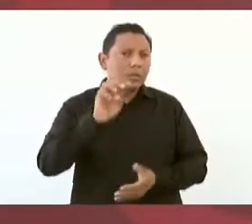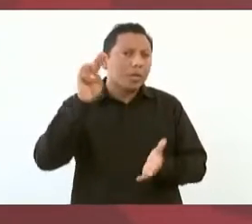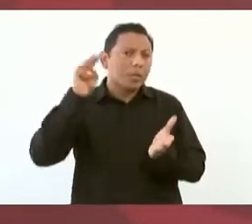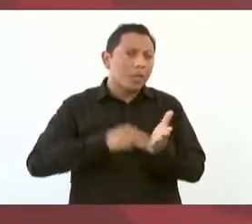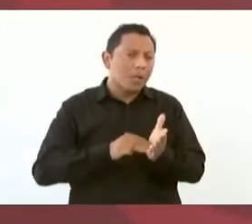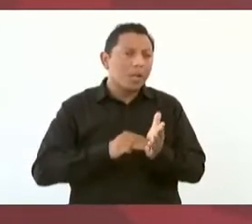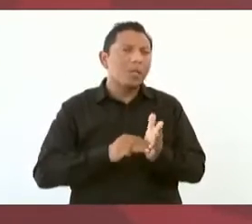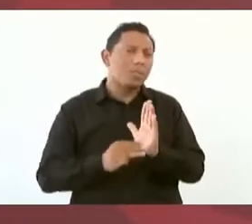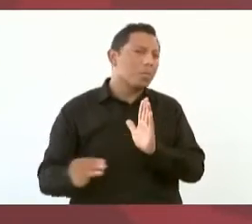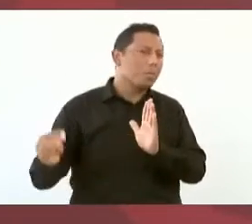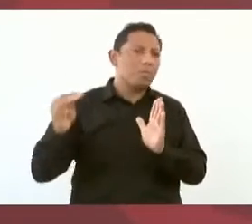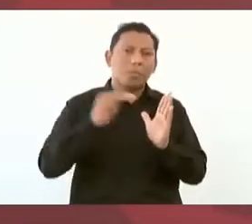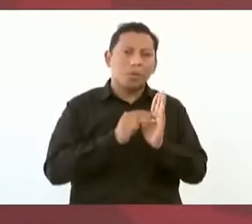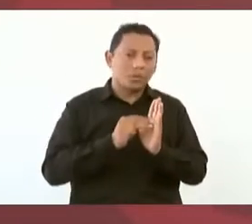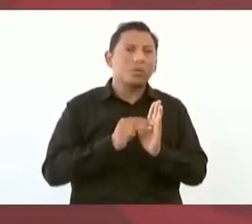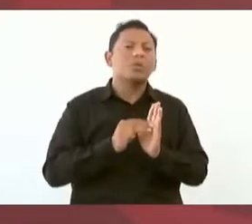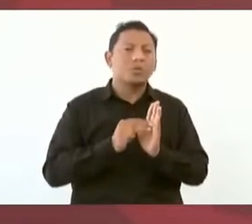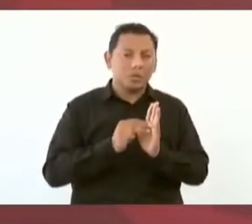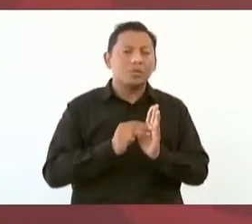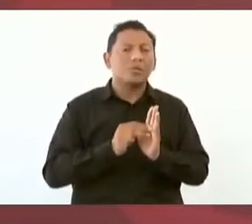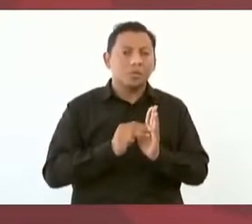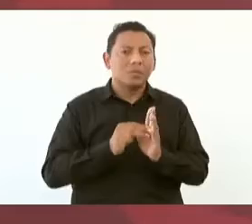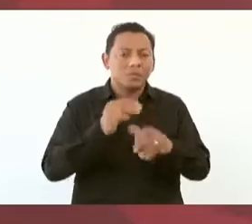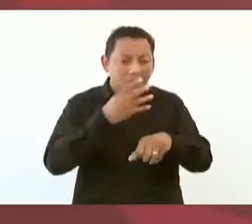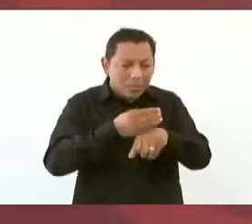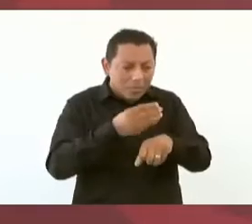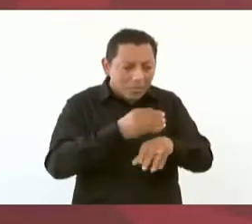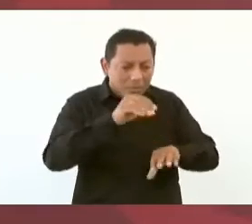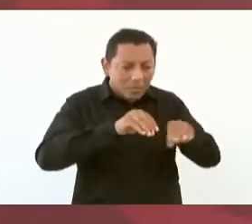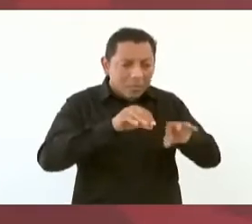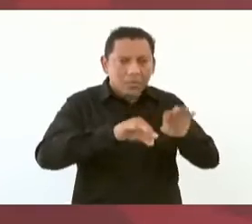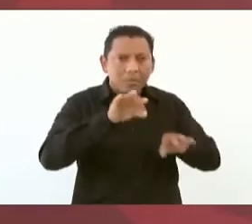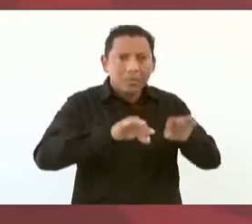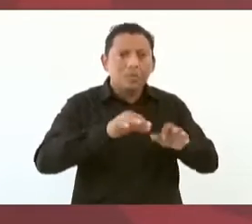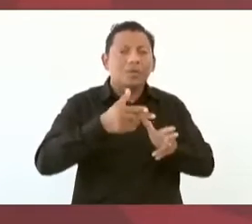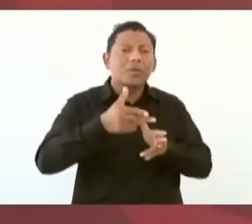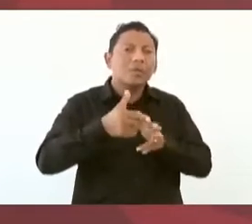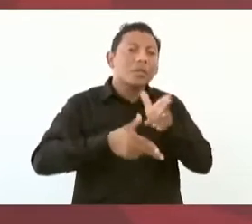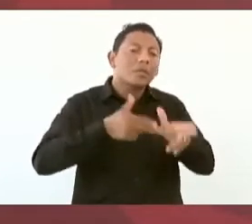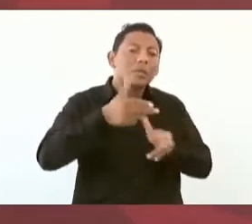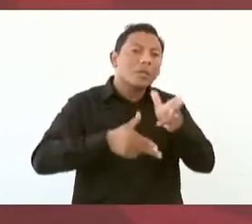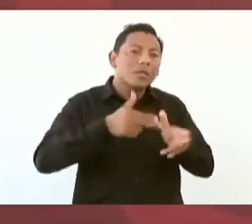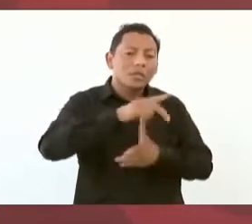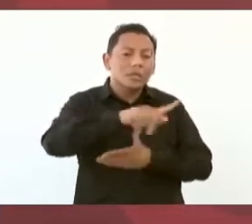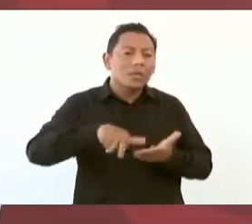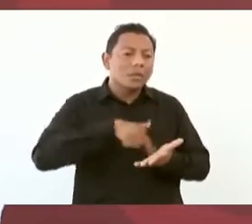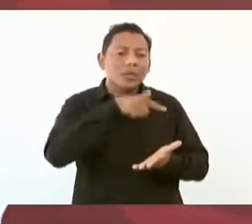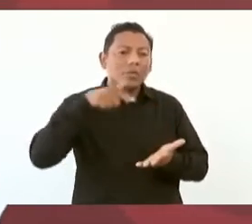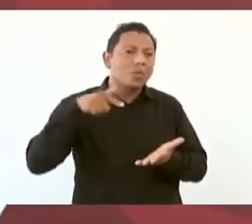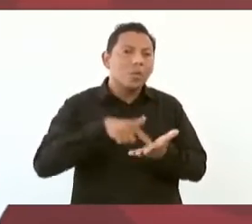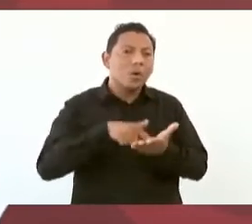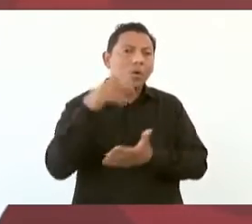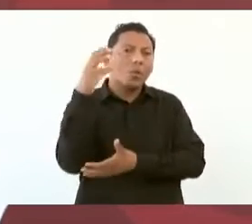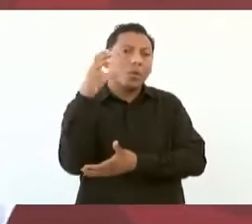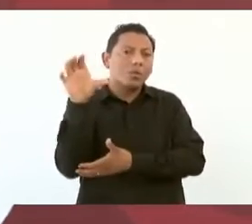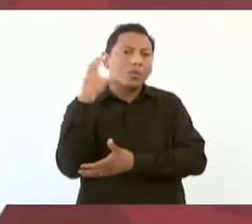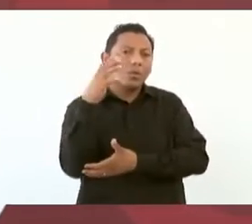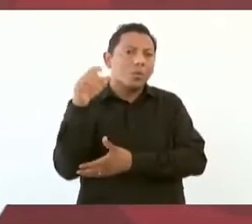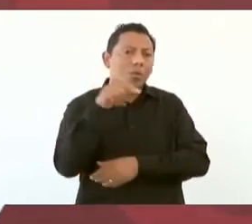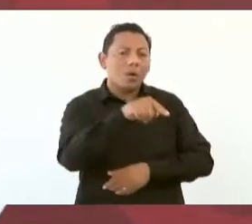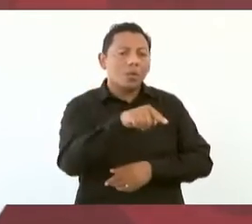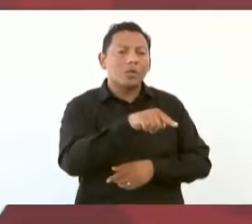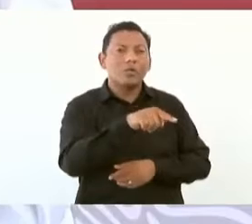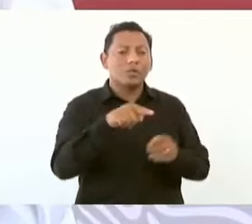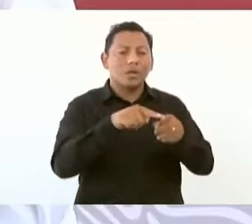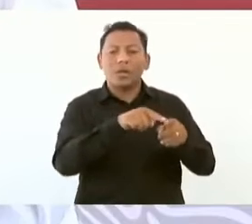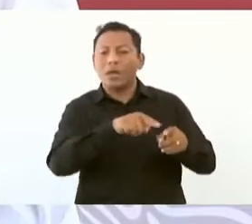30,000 millones de pesos el tren de Coatzacoalcos a